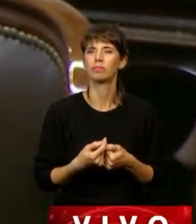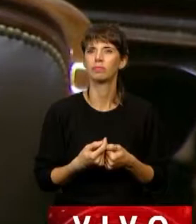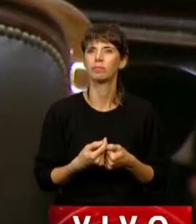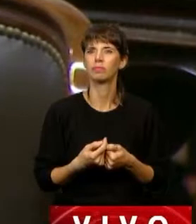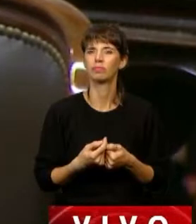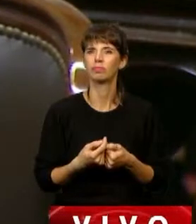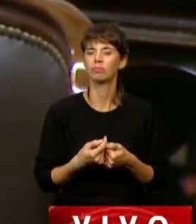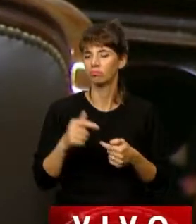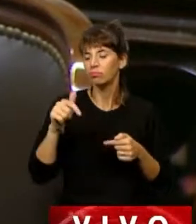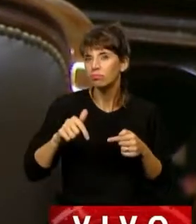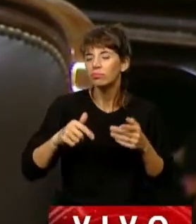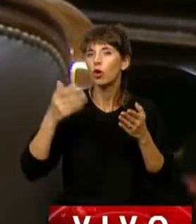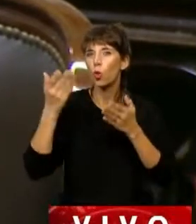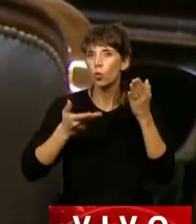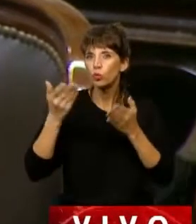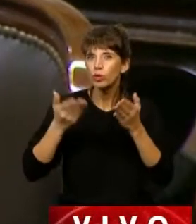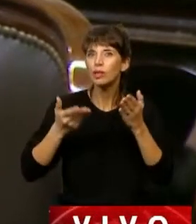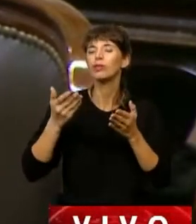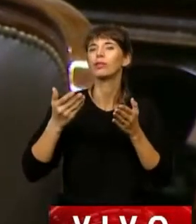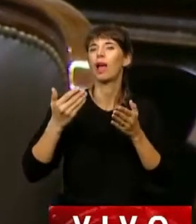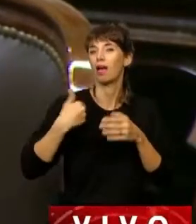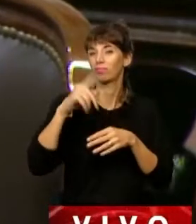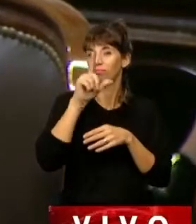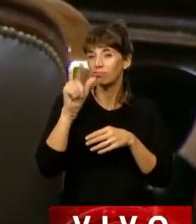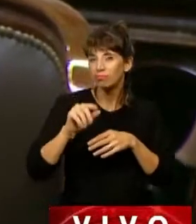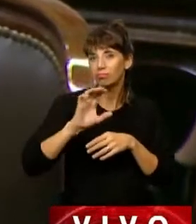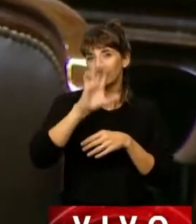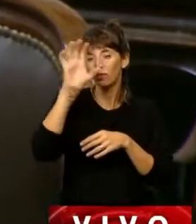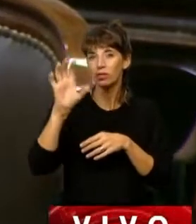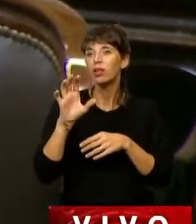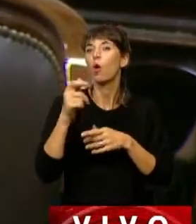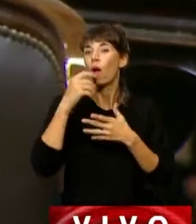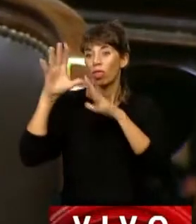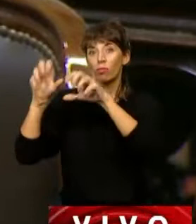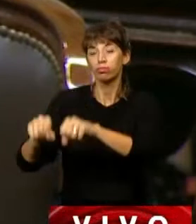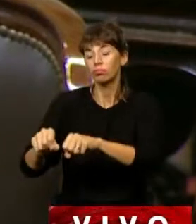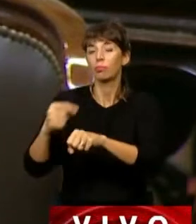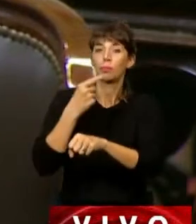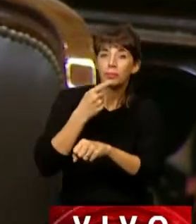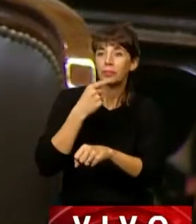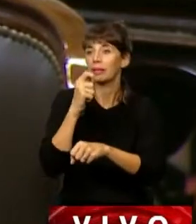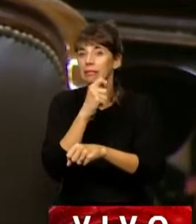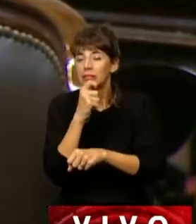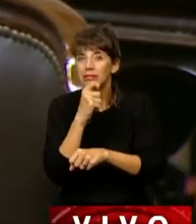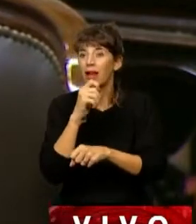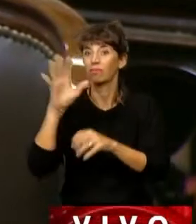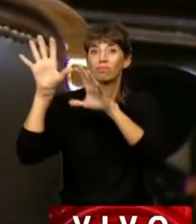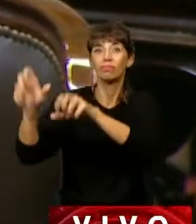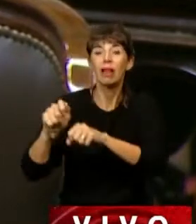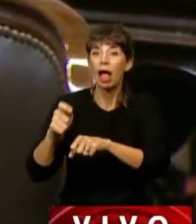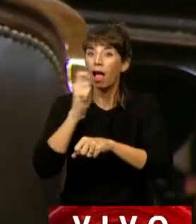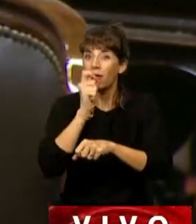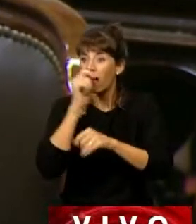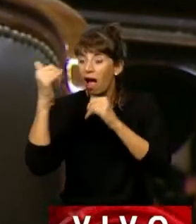al sistema, a nuestra justicia federal, cuando se encuentra a un pibe, a una piba o a quien sea con un cigarrillo de